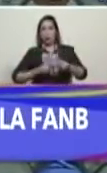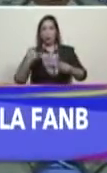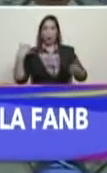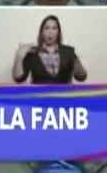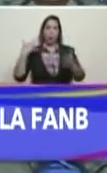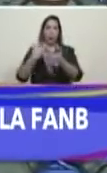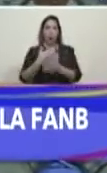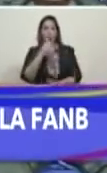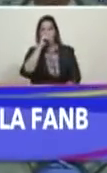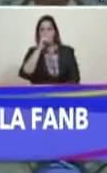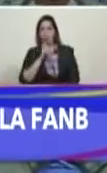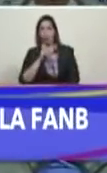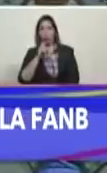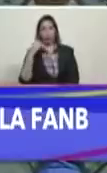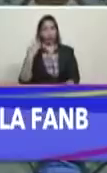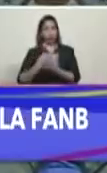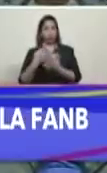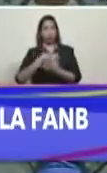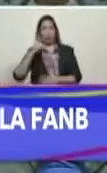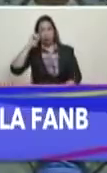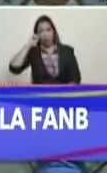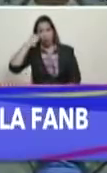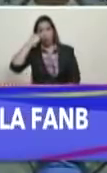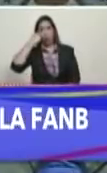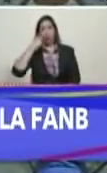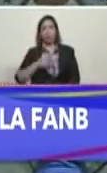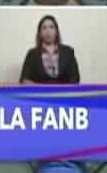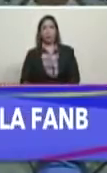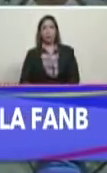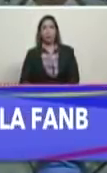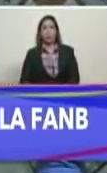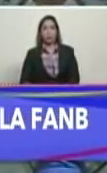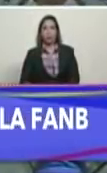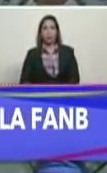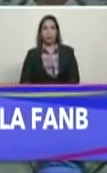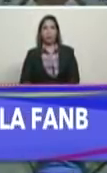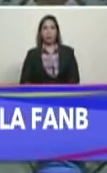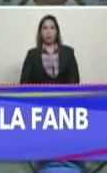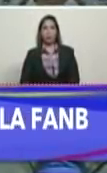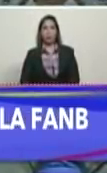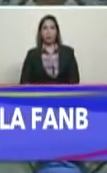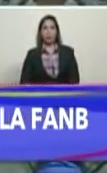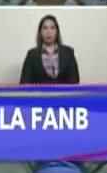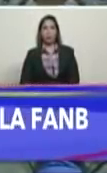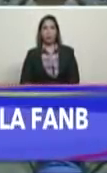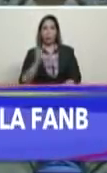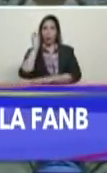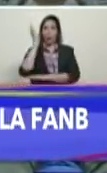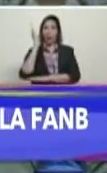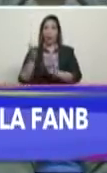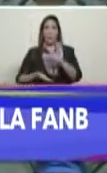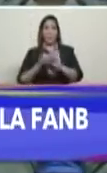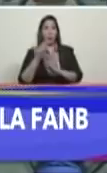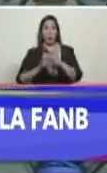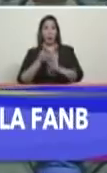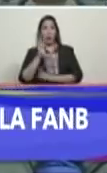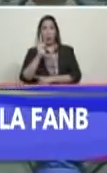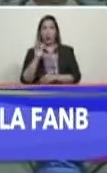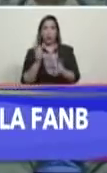Tantas cosas que tenemos que recordar. En un acto militar como este, el 4 de